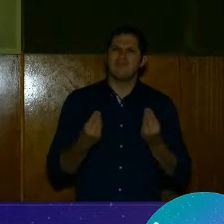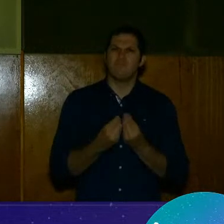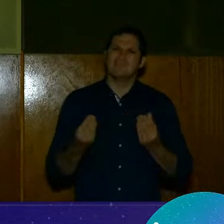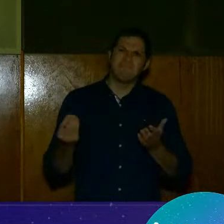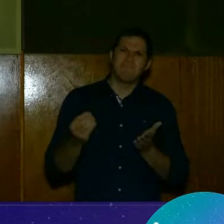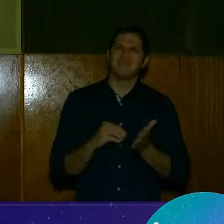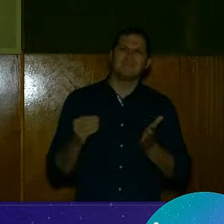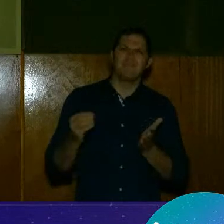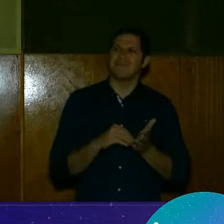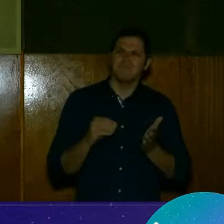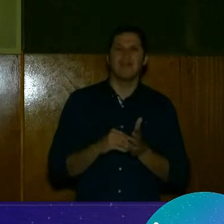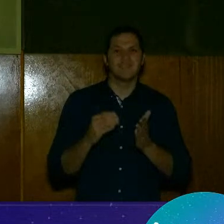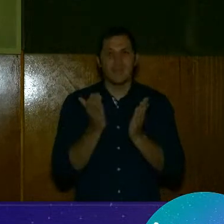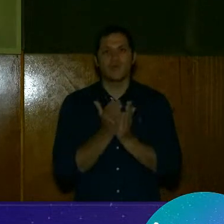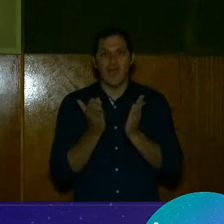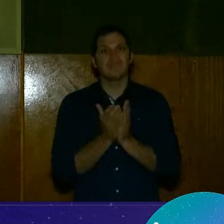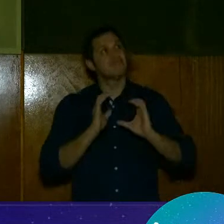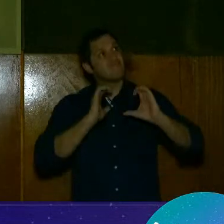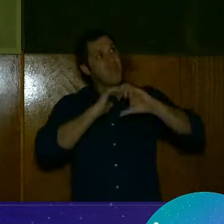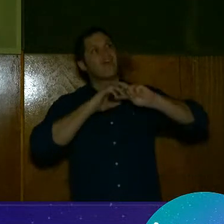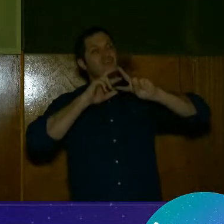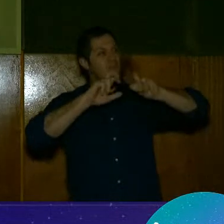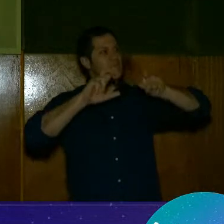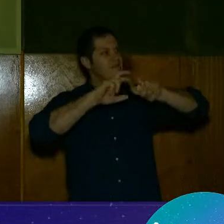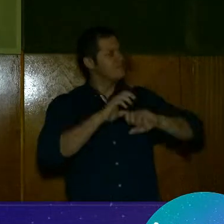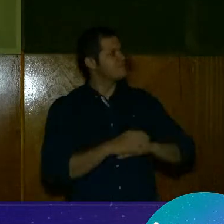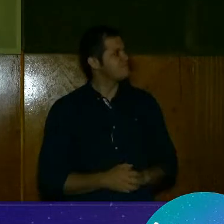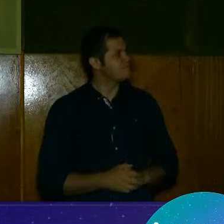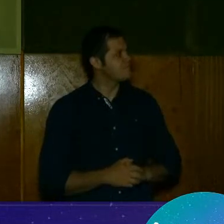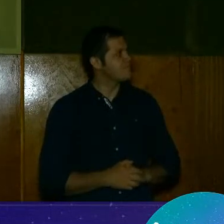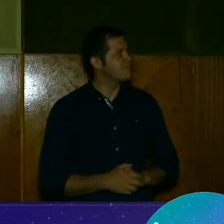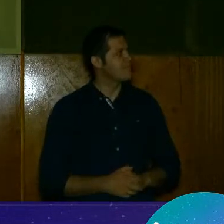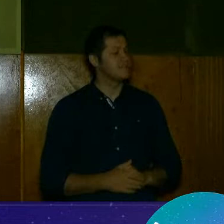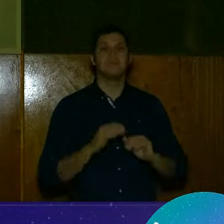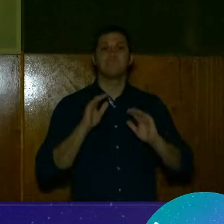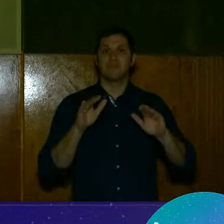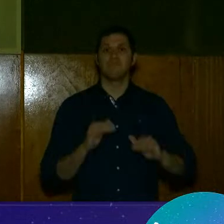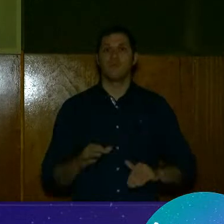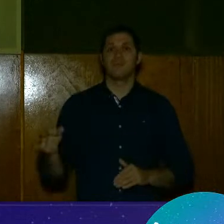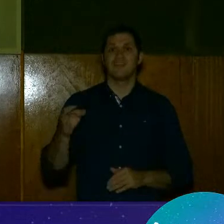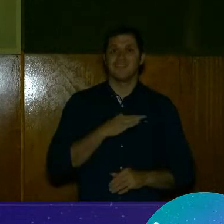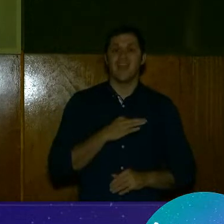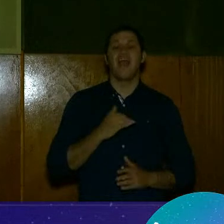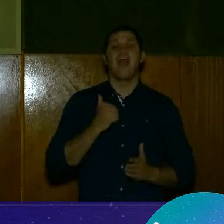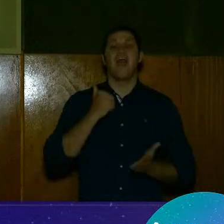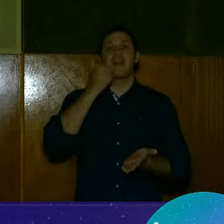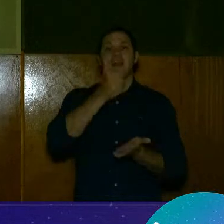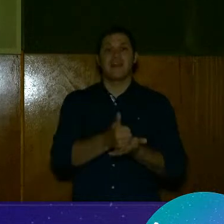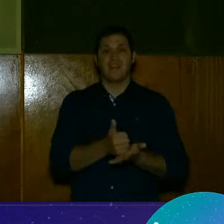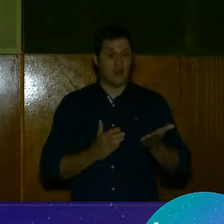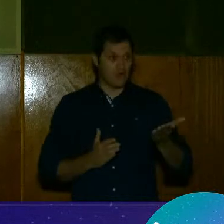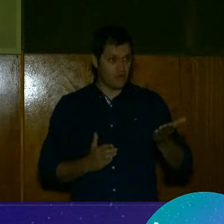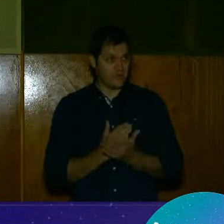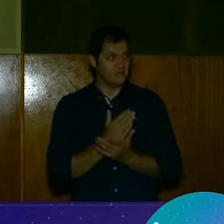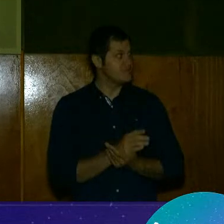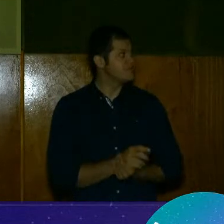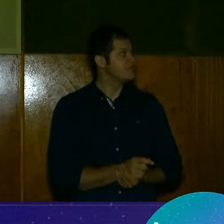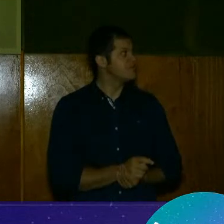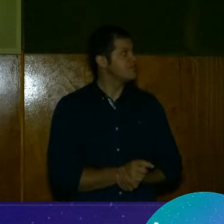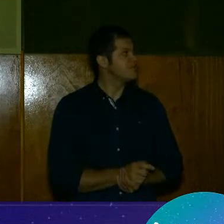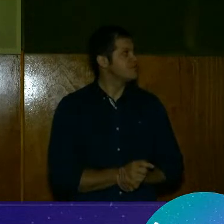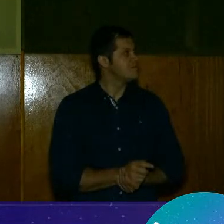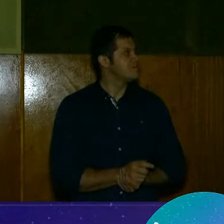equipos de algunas las que se me iban ocurriendo en el momento para llenarles like digamos pero son muchas más muchas